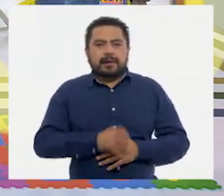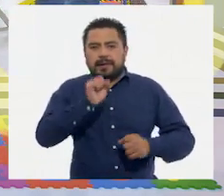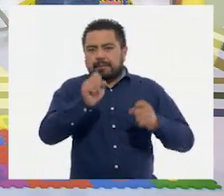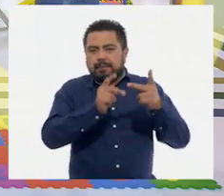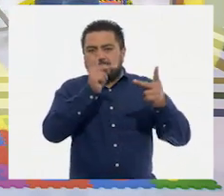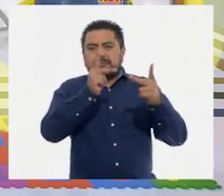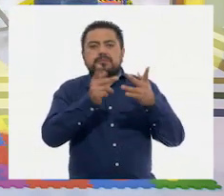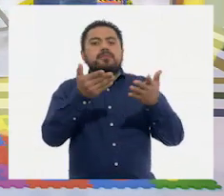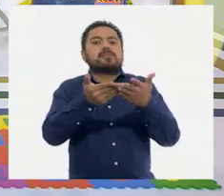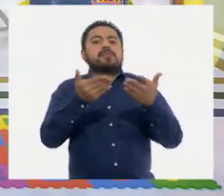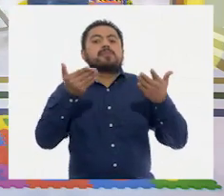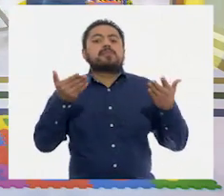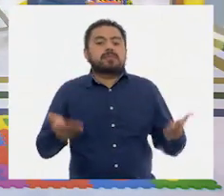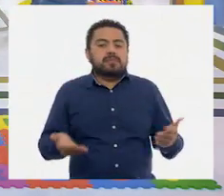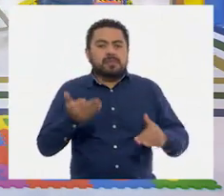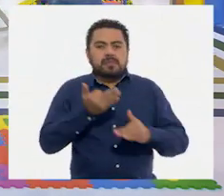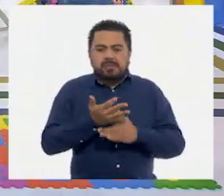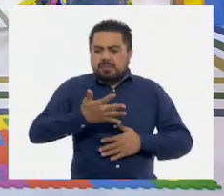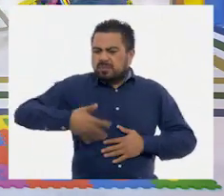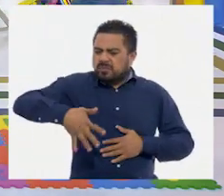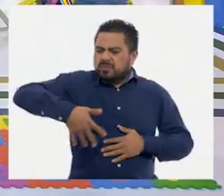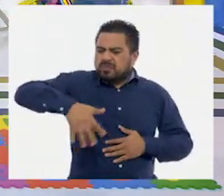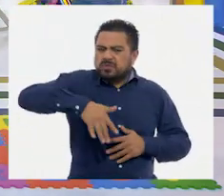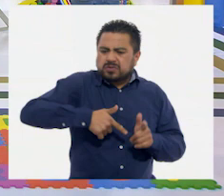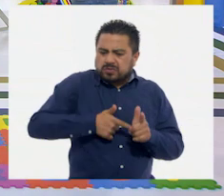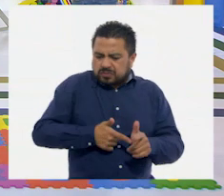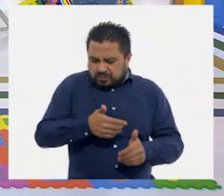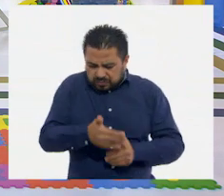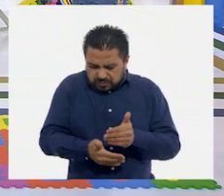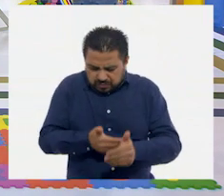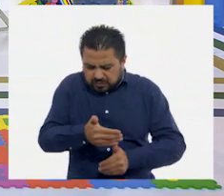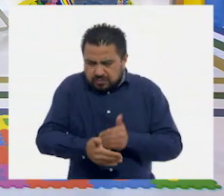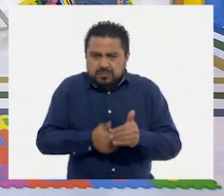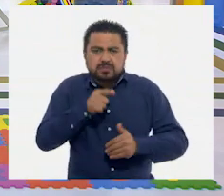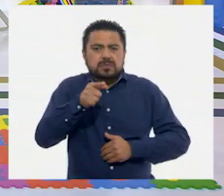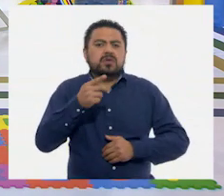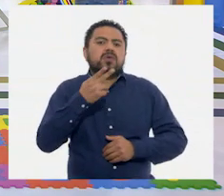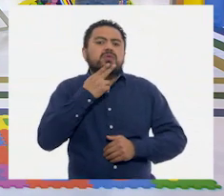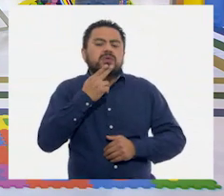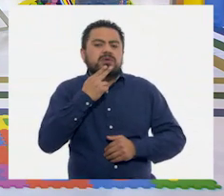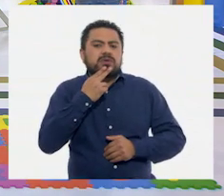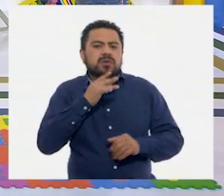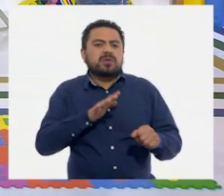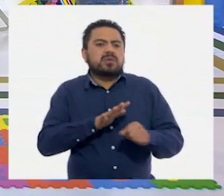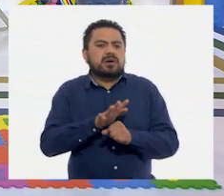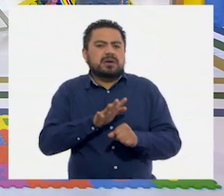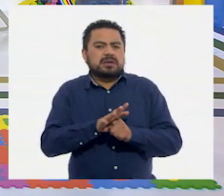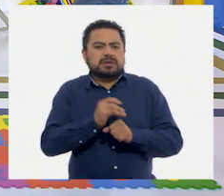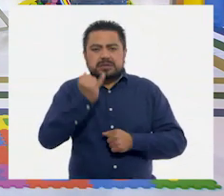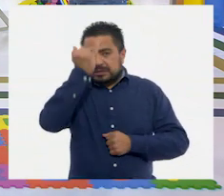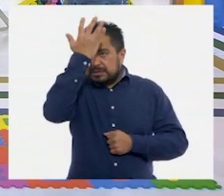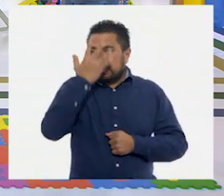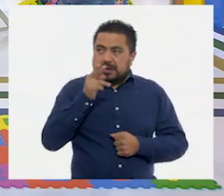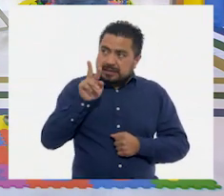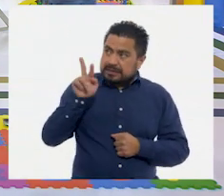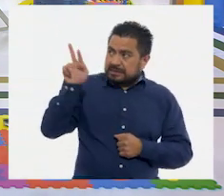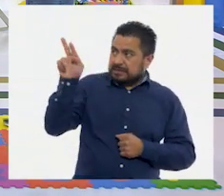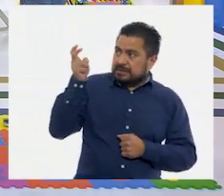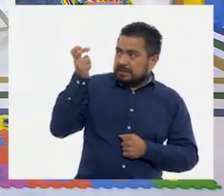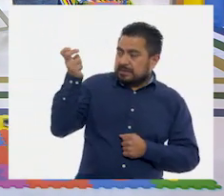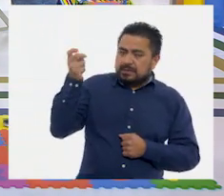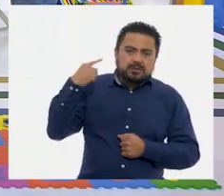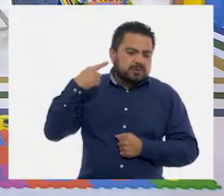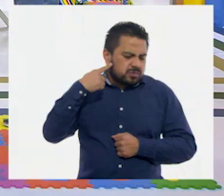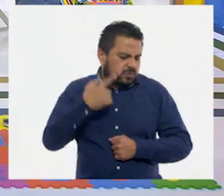Perfecto. Ahora vamos a buscar una secuencia utilizando estas imágenes y con el